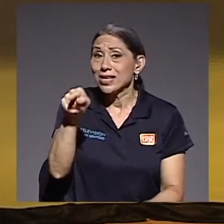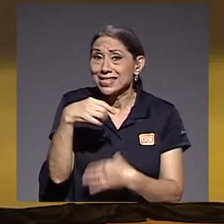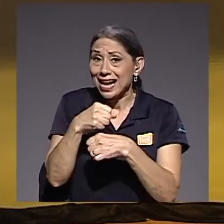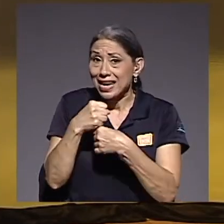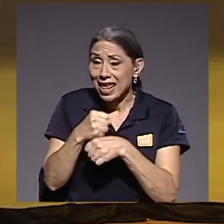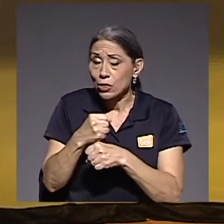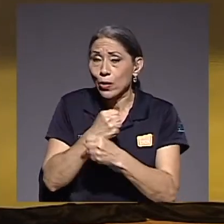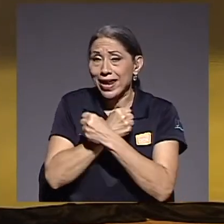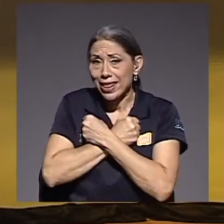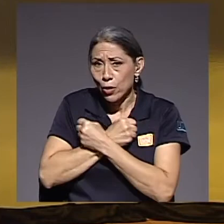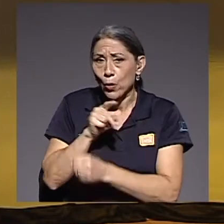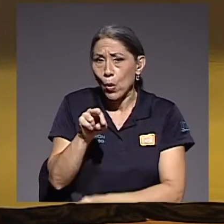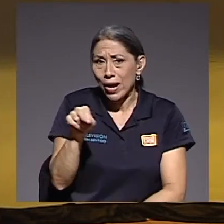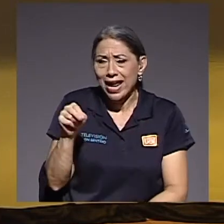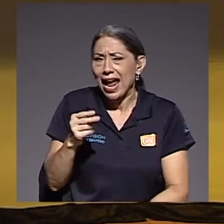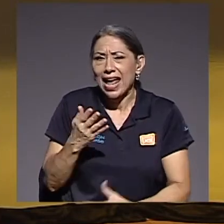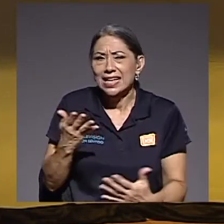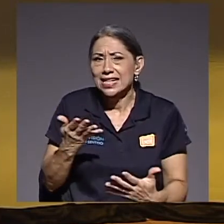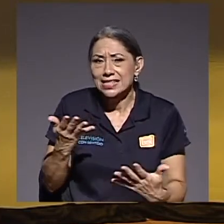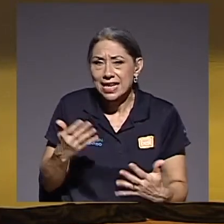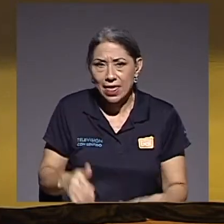cometiendo es el siguiente.